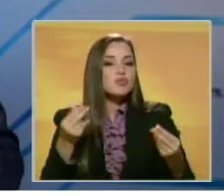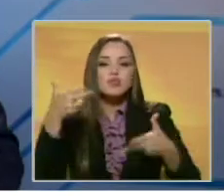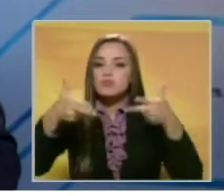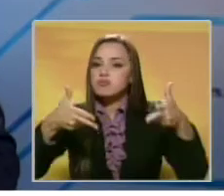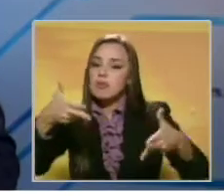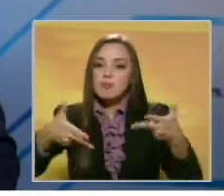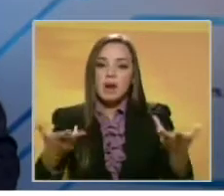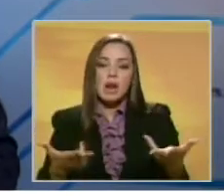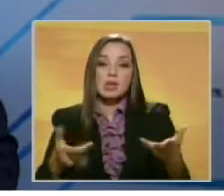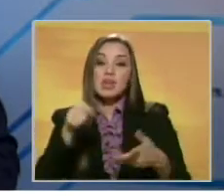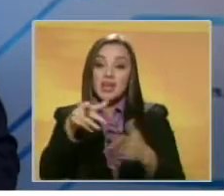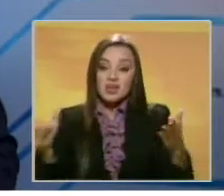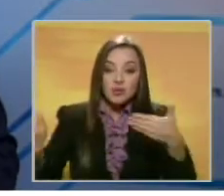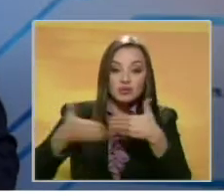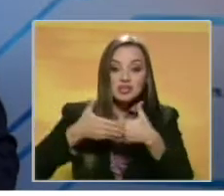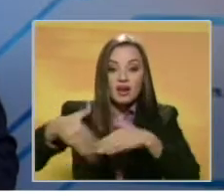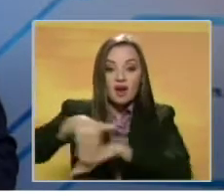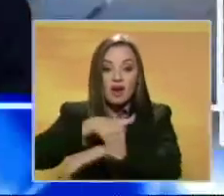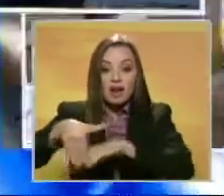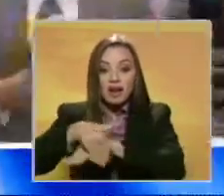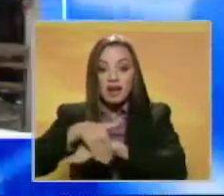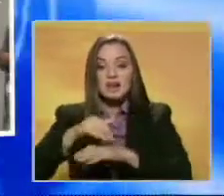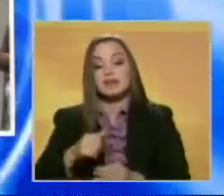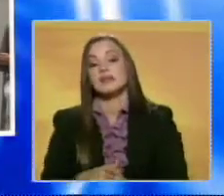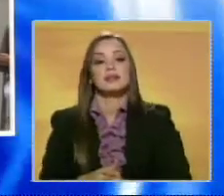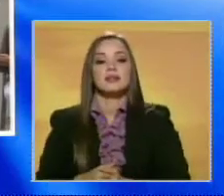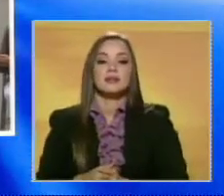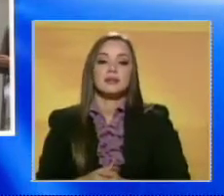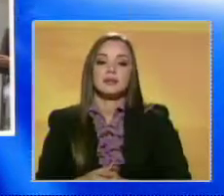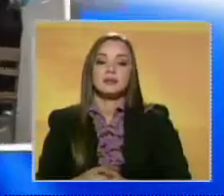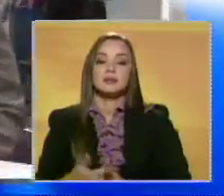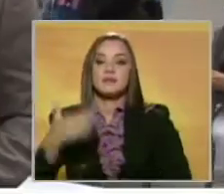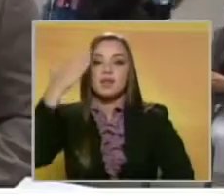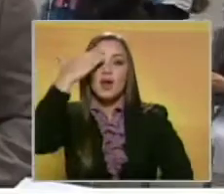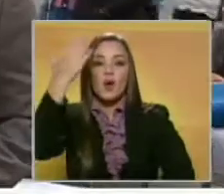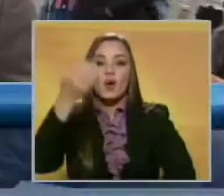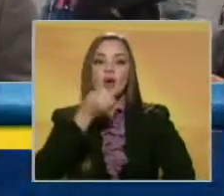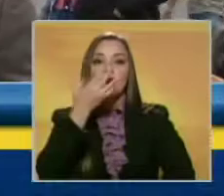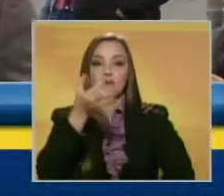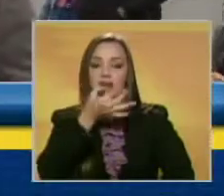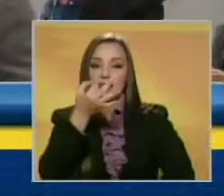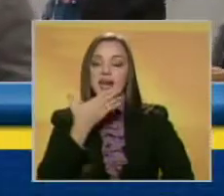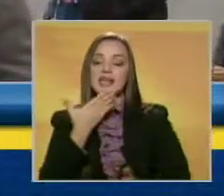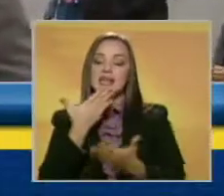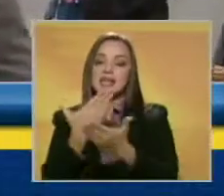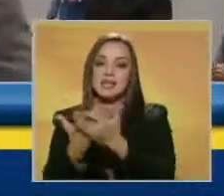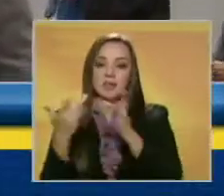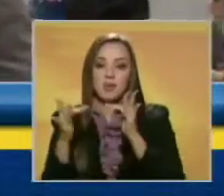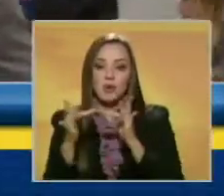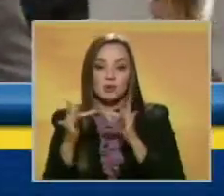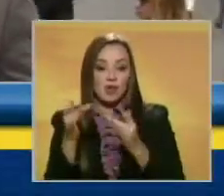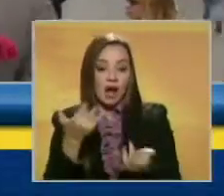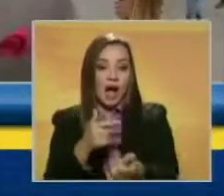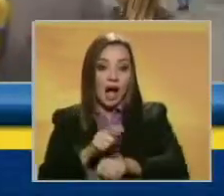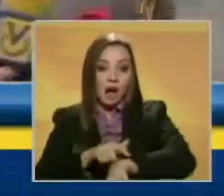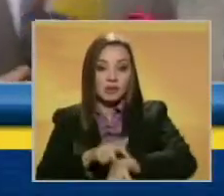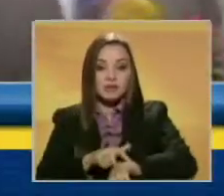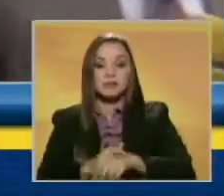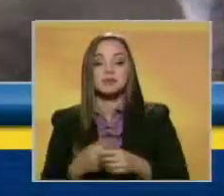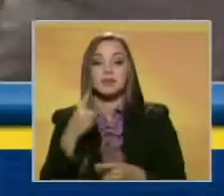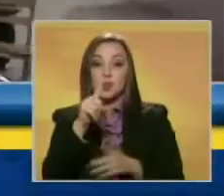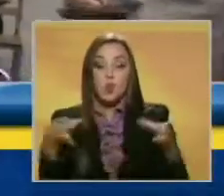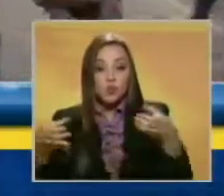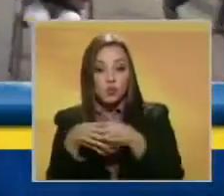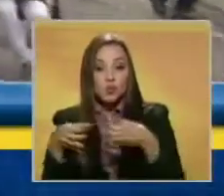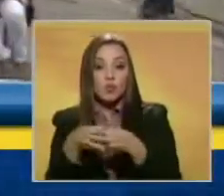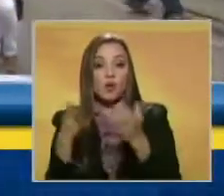el lugar y nos trae el reporte. Buenas tardes, Euclides. Hola, buenas tardes. Gracias por el contacto hasta ahora. Un grupo de